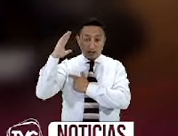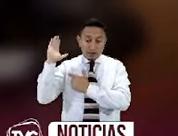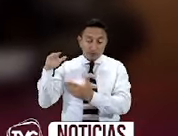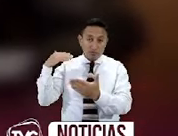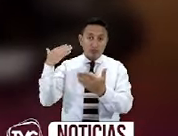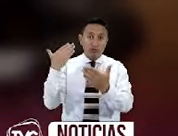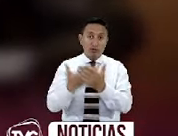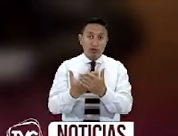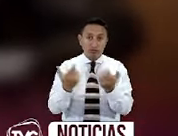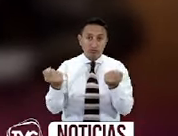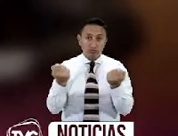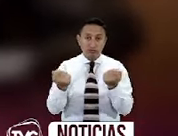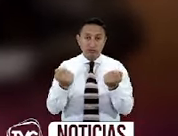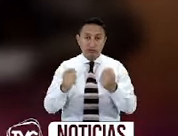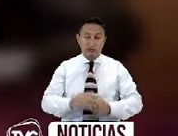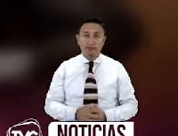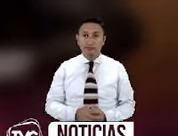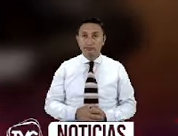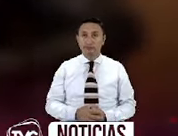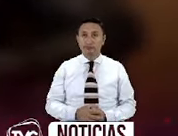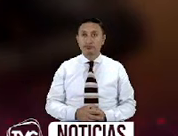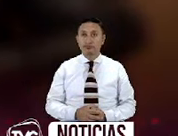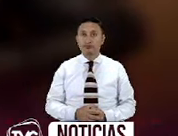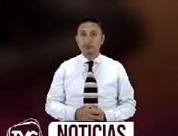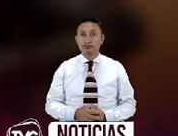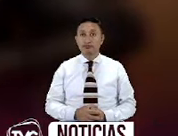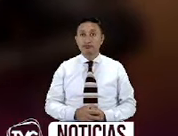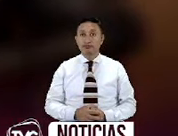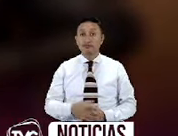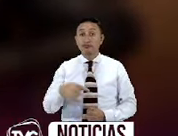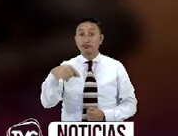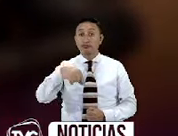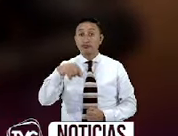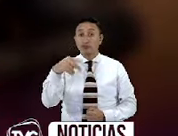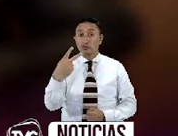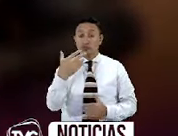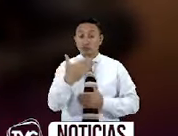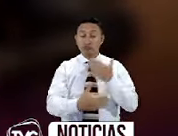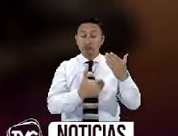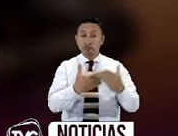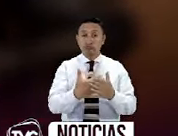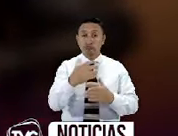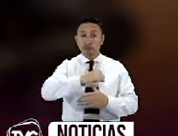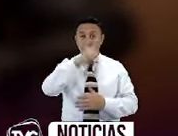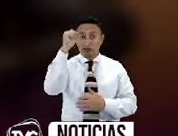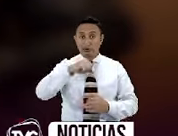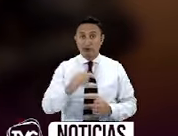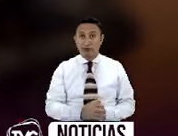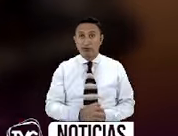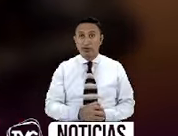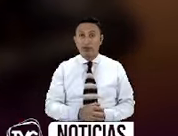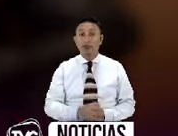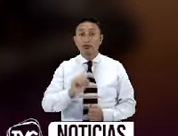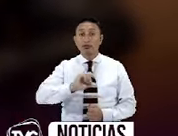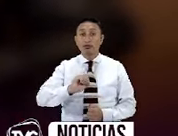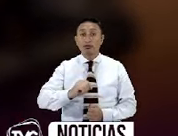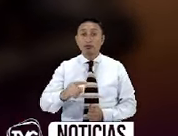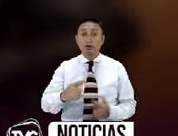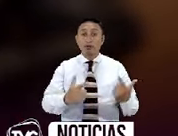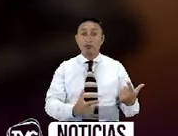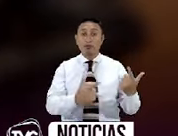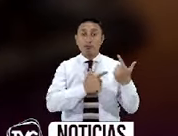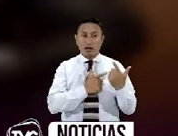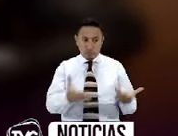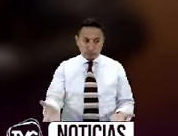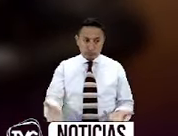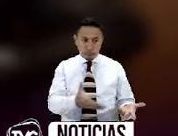tengan libertad de acción. Para ganar en esta segunda etapa de la guerra necesitamos que se permita actuar a los militares. Que